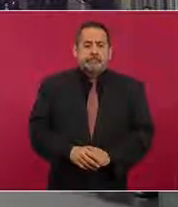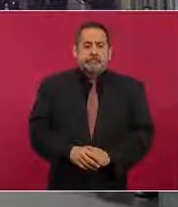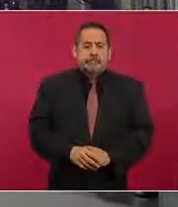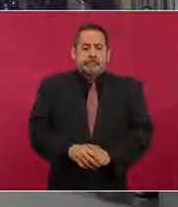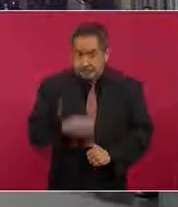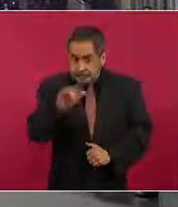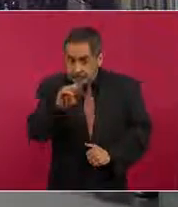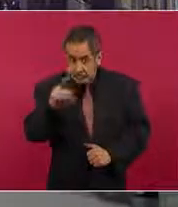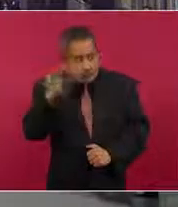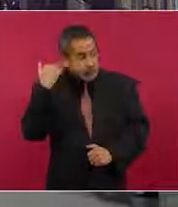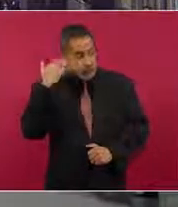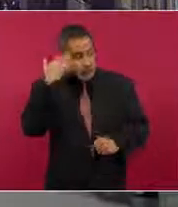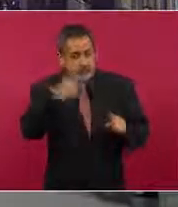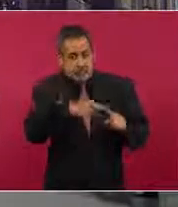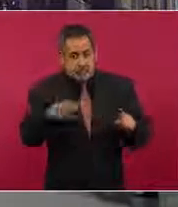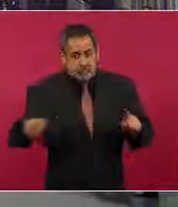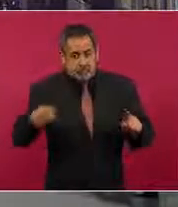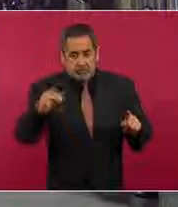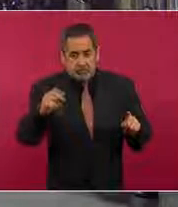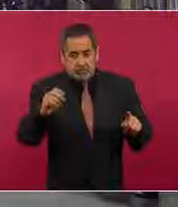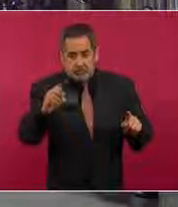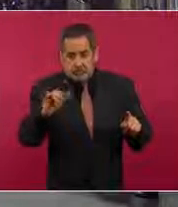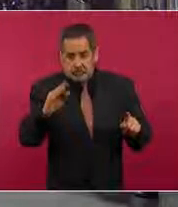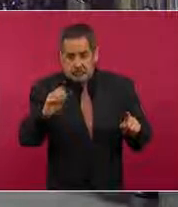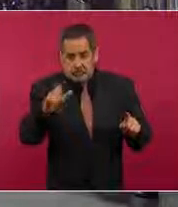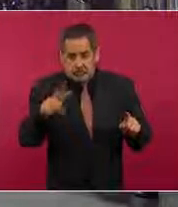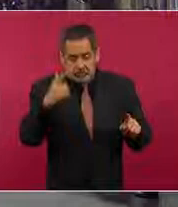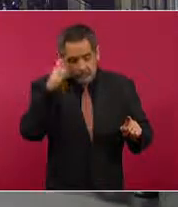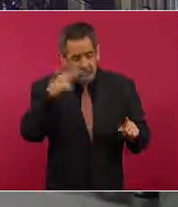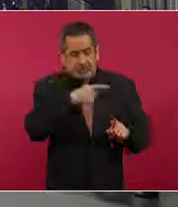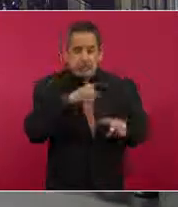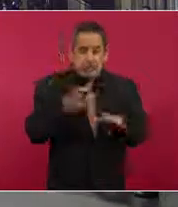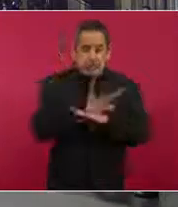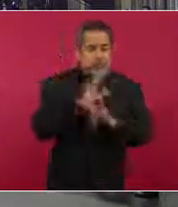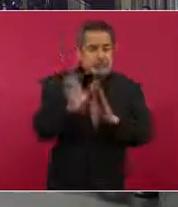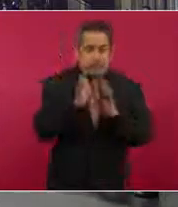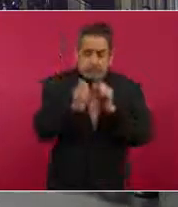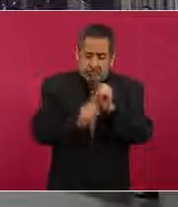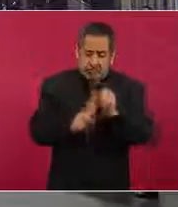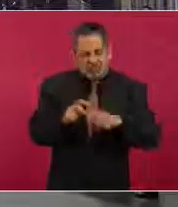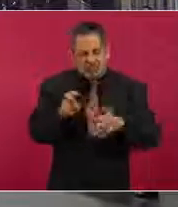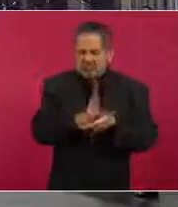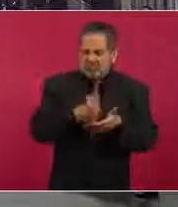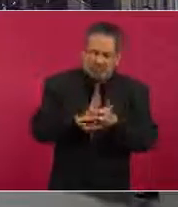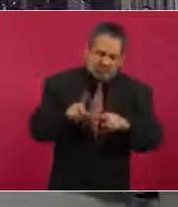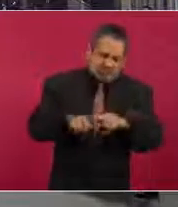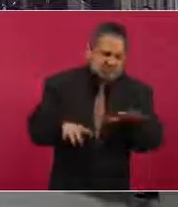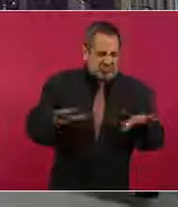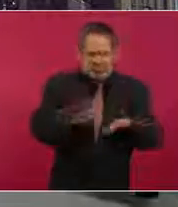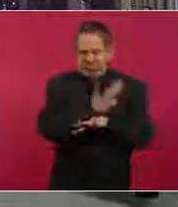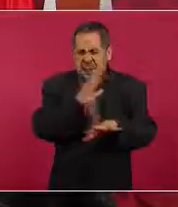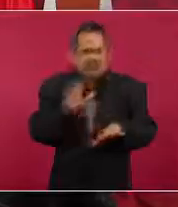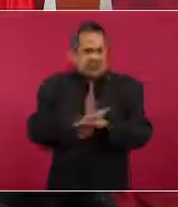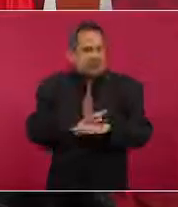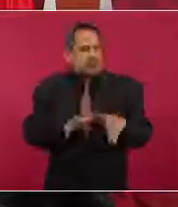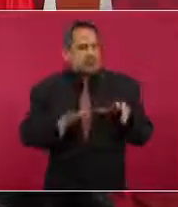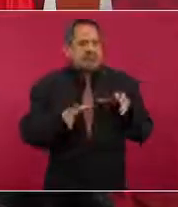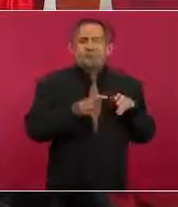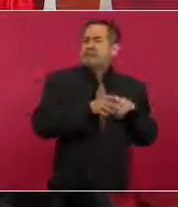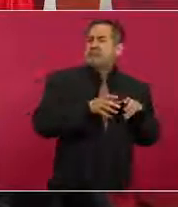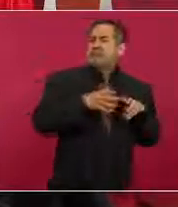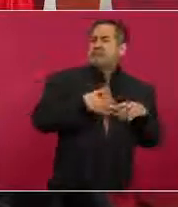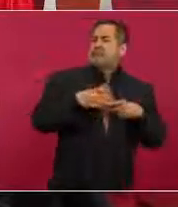¿No fue así durante todo el periodo neoliberal? ¿No modificaron la Constitución, las leyes